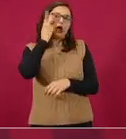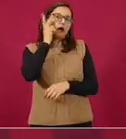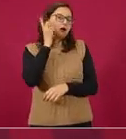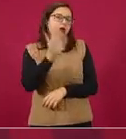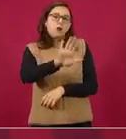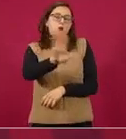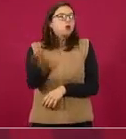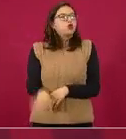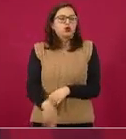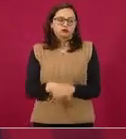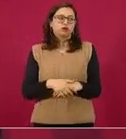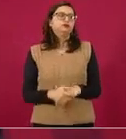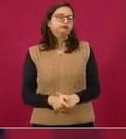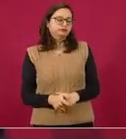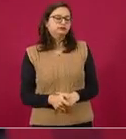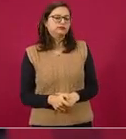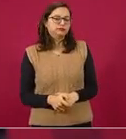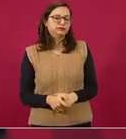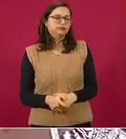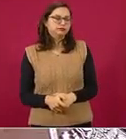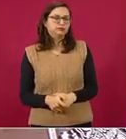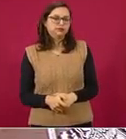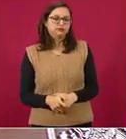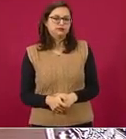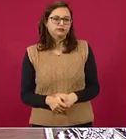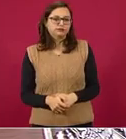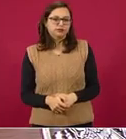en el Atlántico.